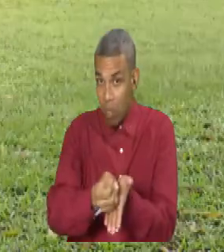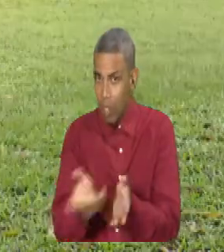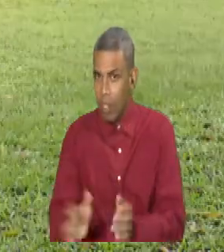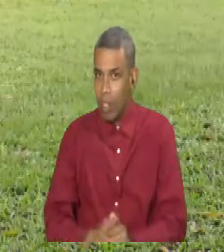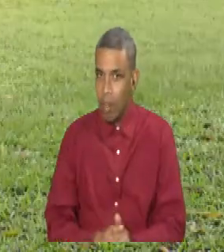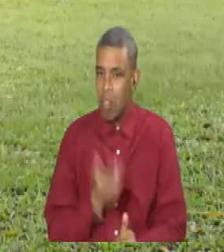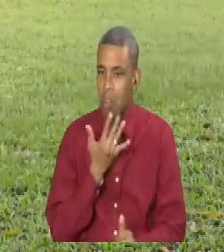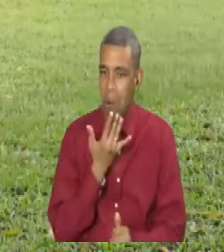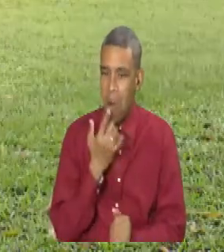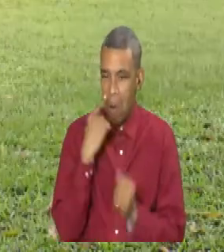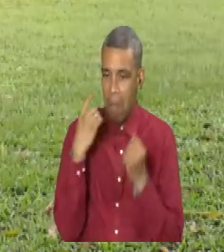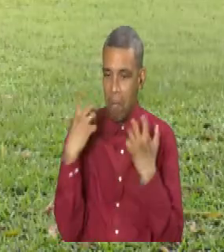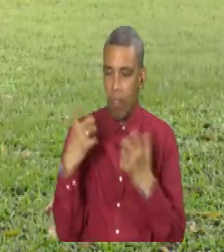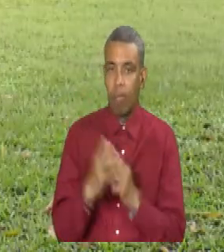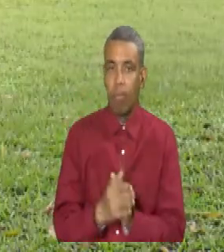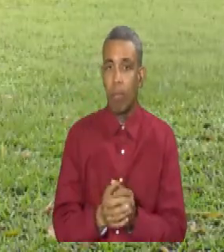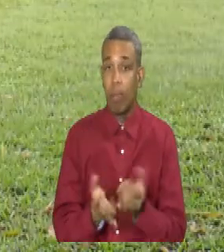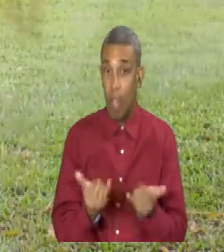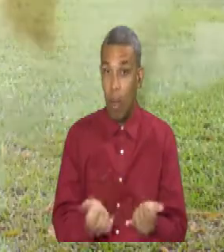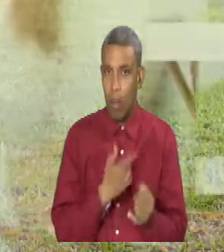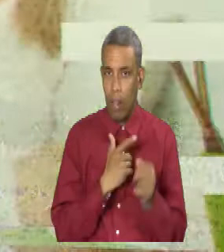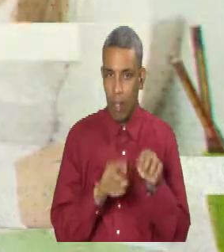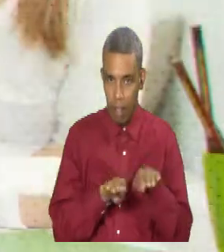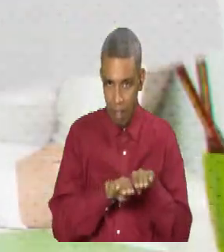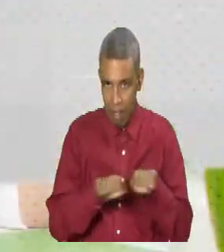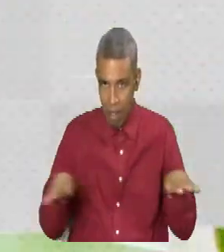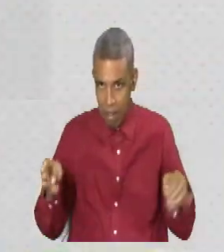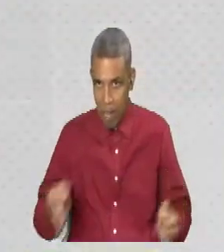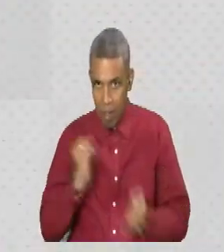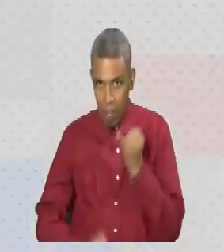color. Ahora pasamos a la mesa final.